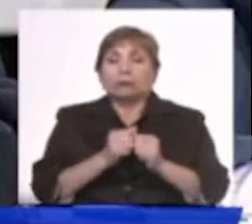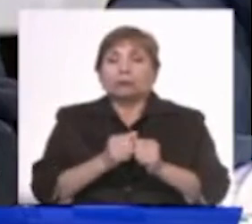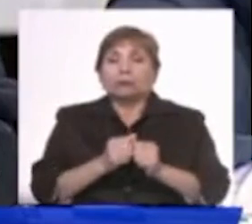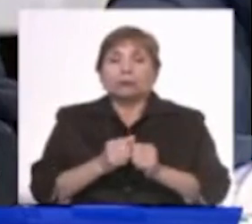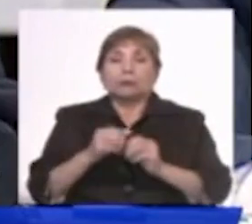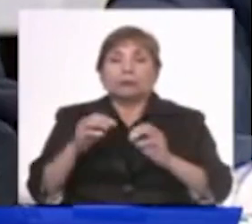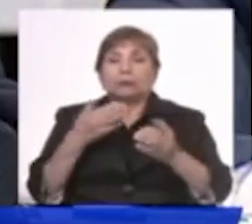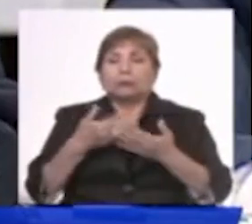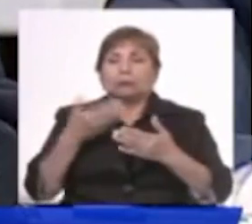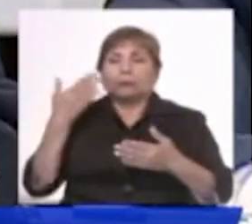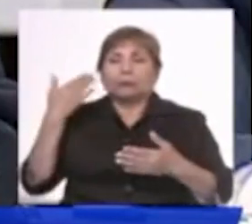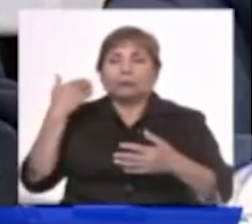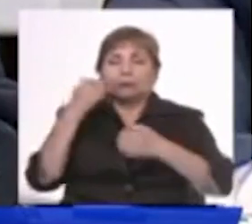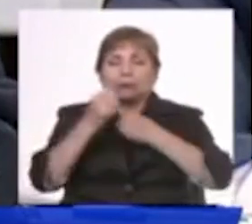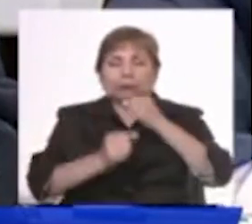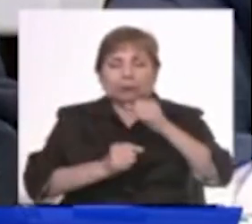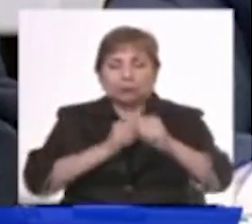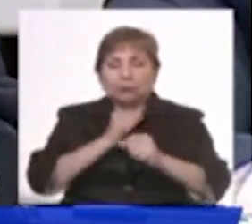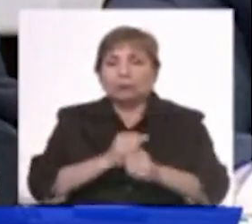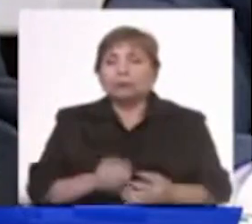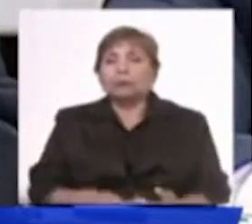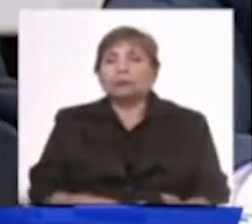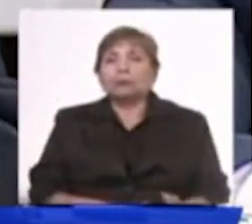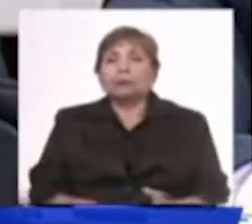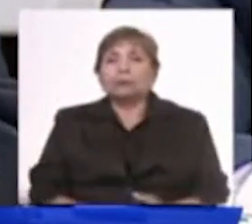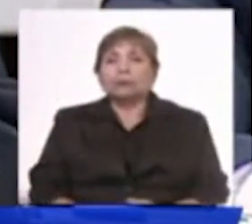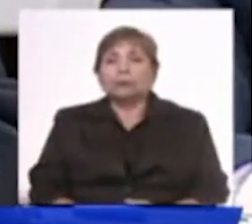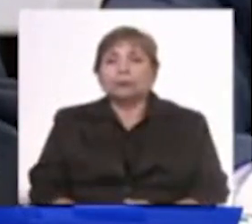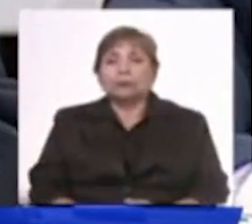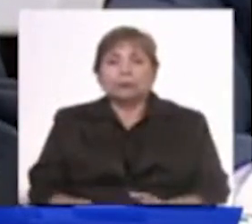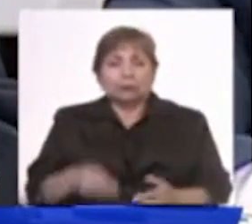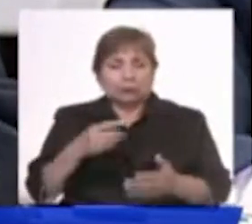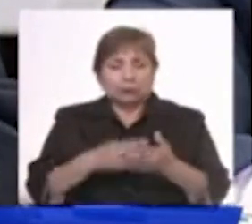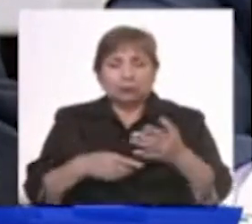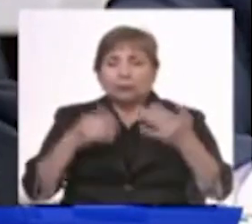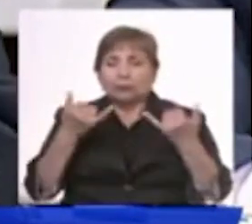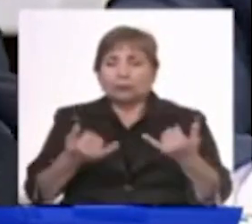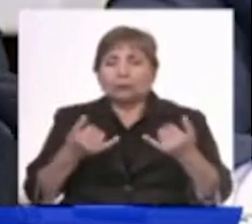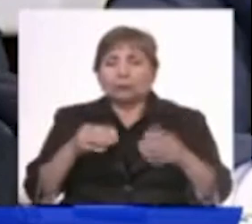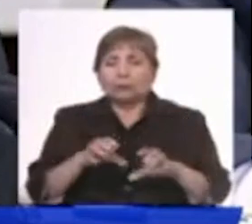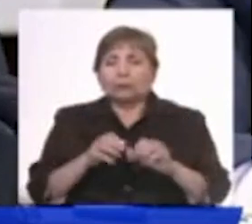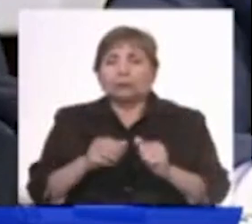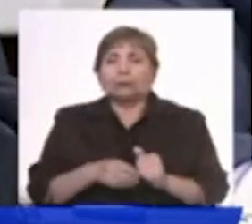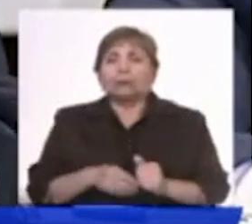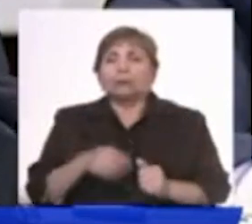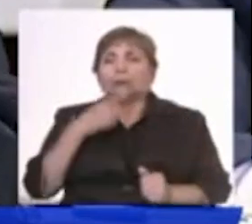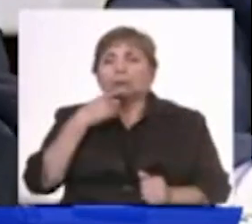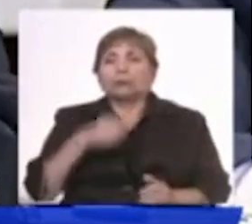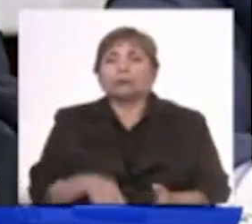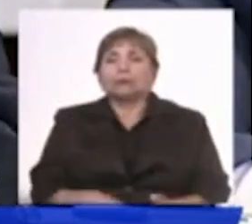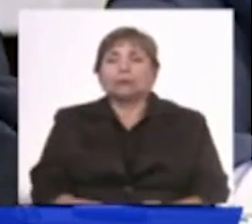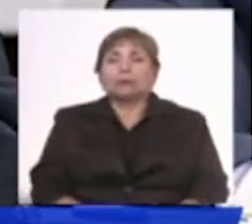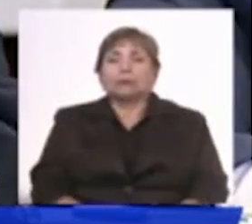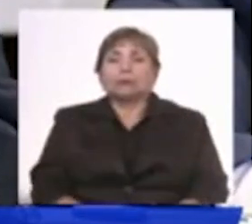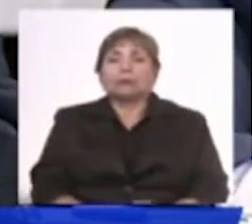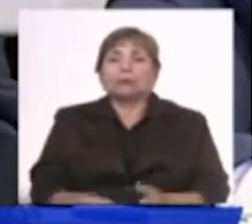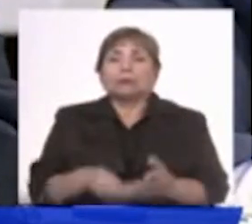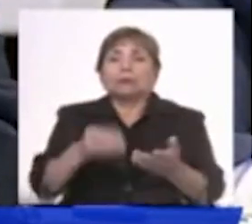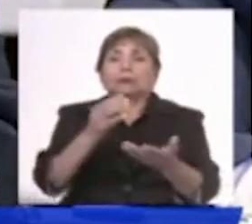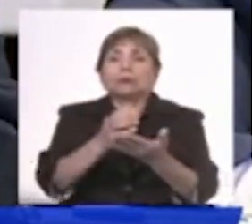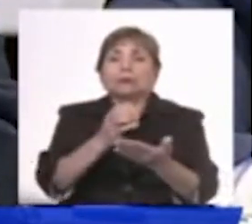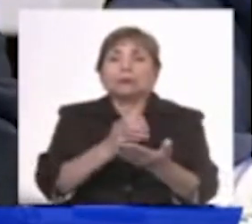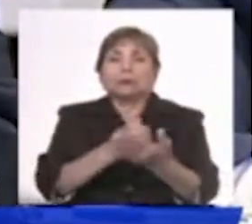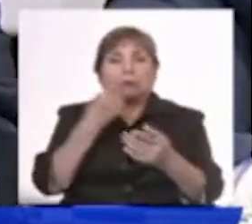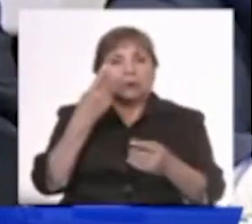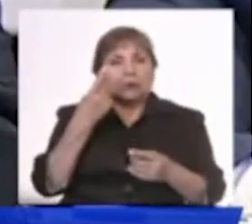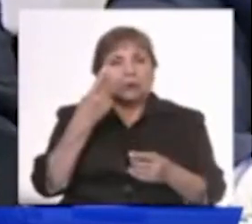viene realizando hace varios años y que actualmente se ha contratado